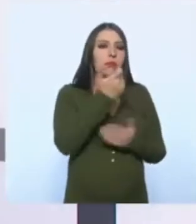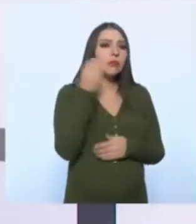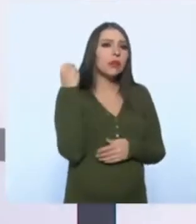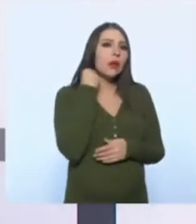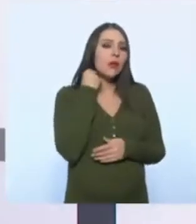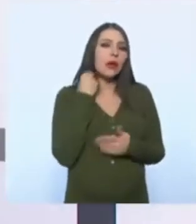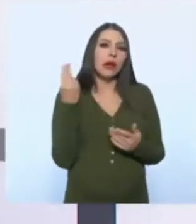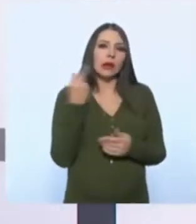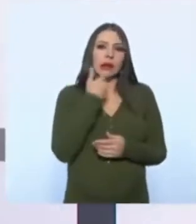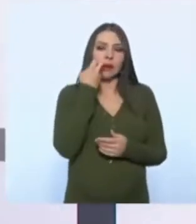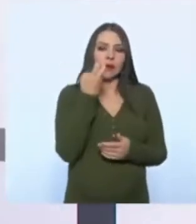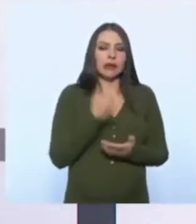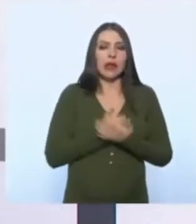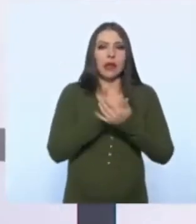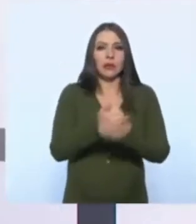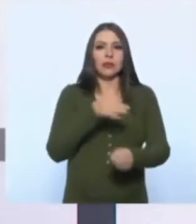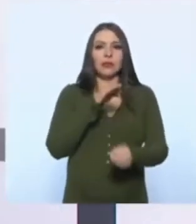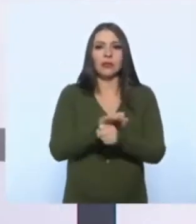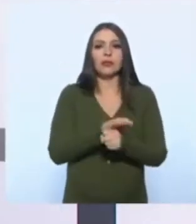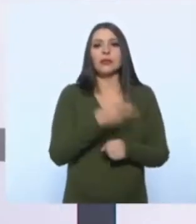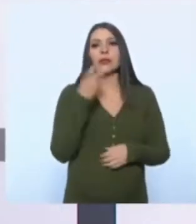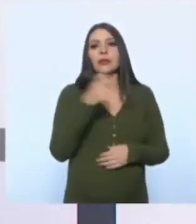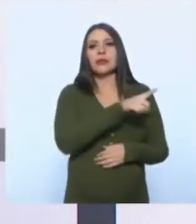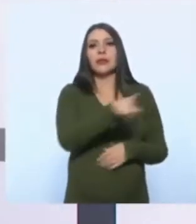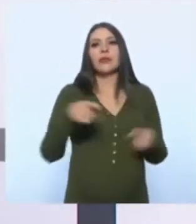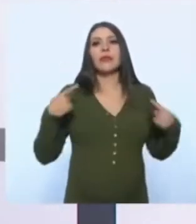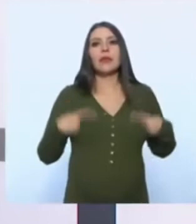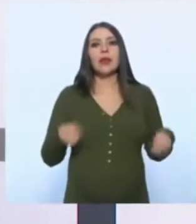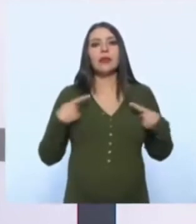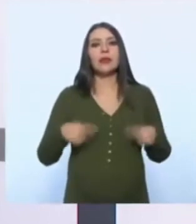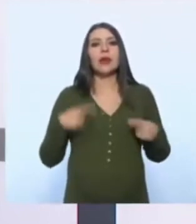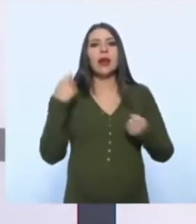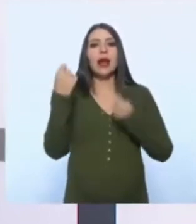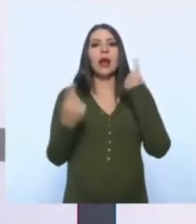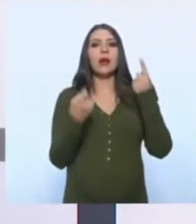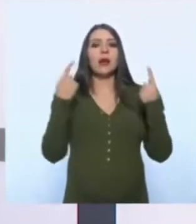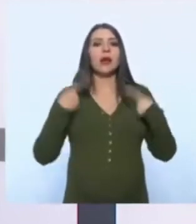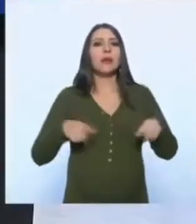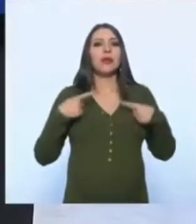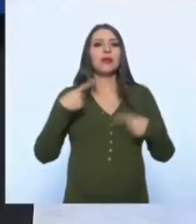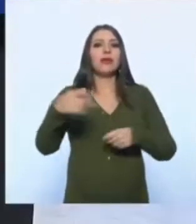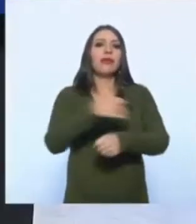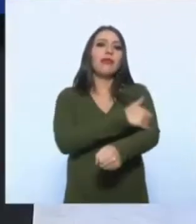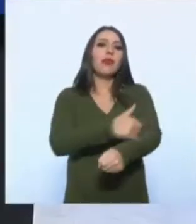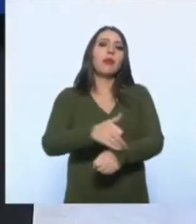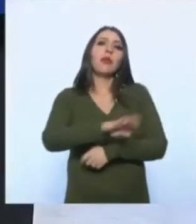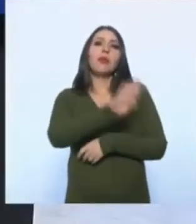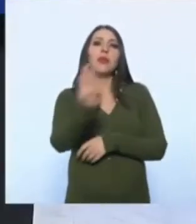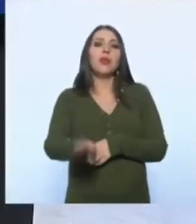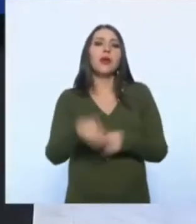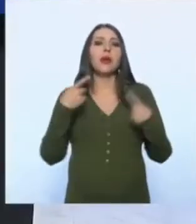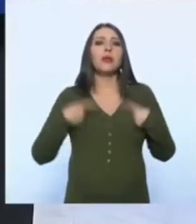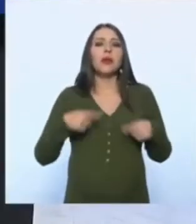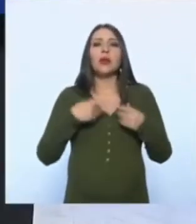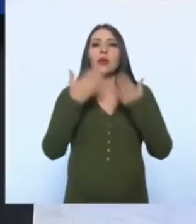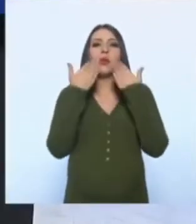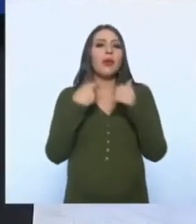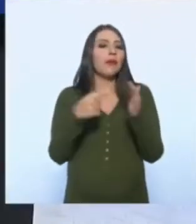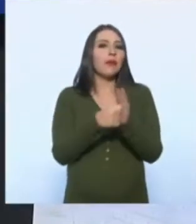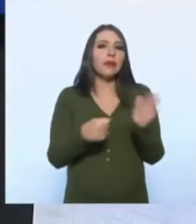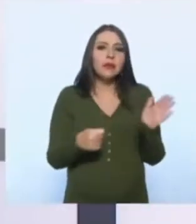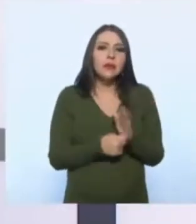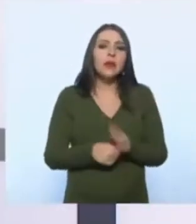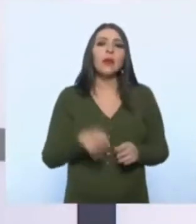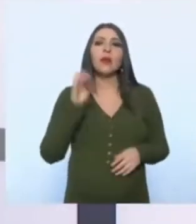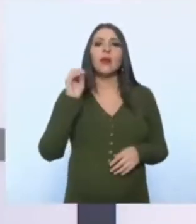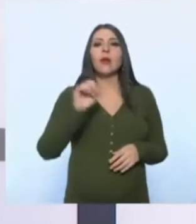las familias. O sea, muchas familias se les muere un pariente y está intestado, muchas familias están peleándose la guardia y custodia,